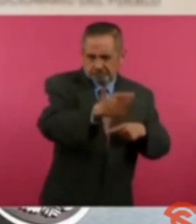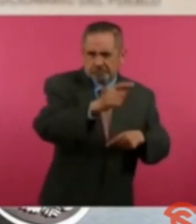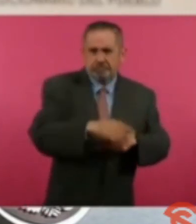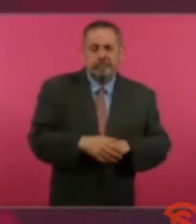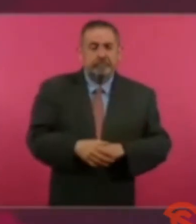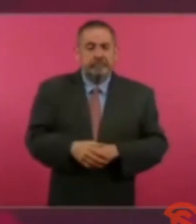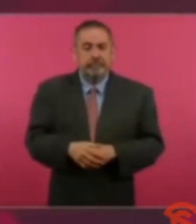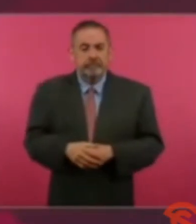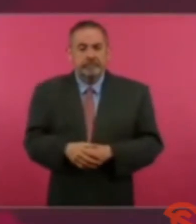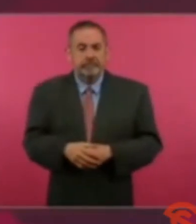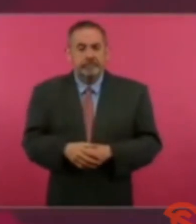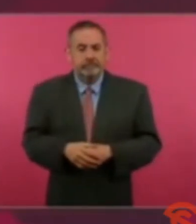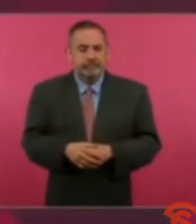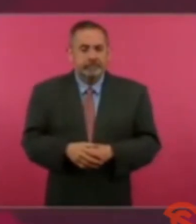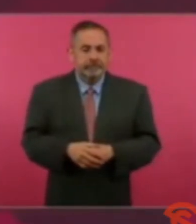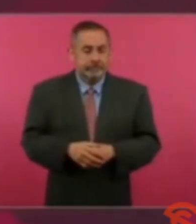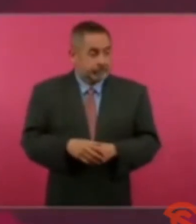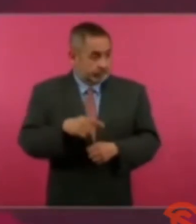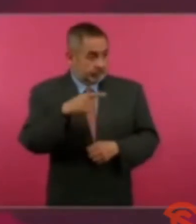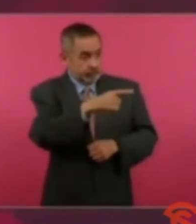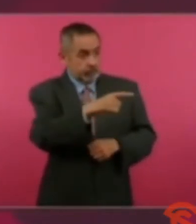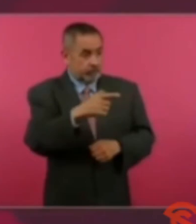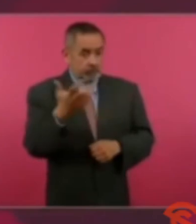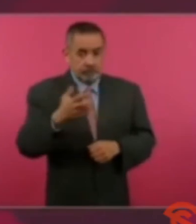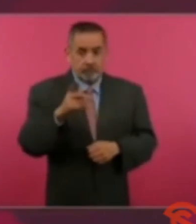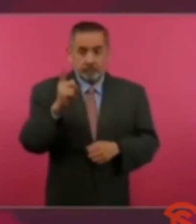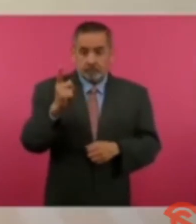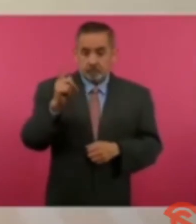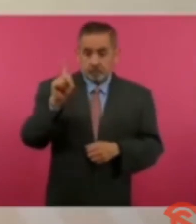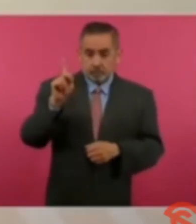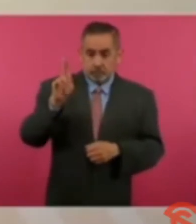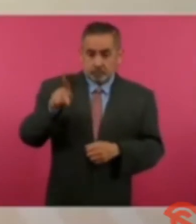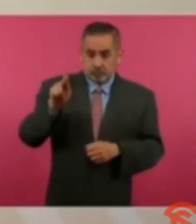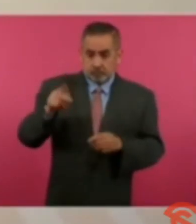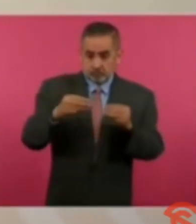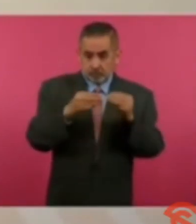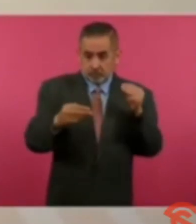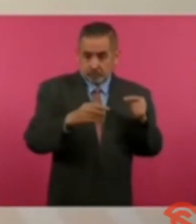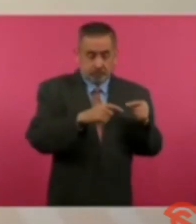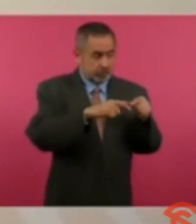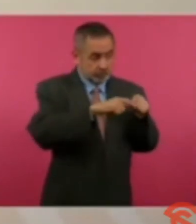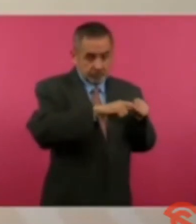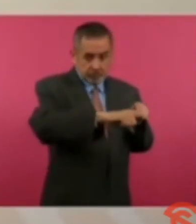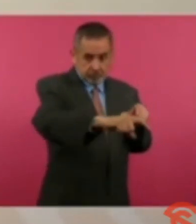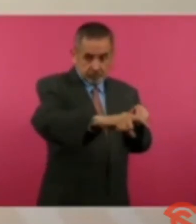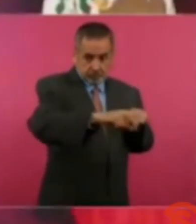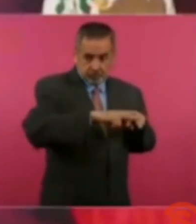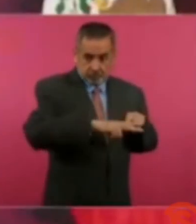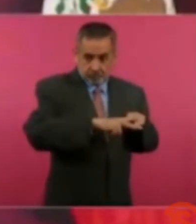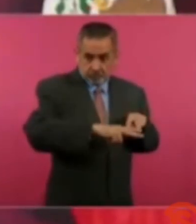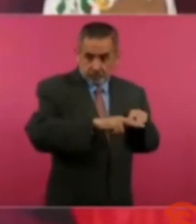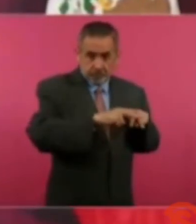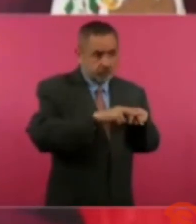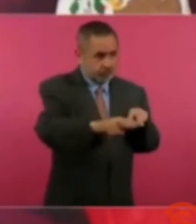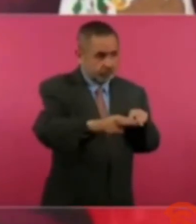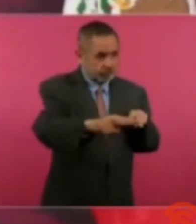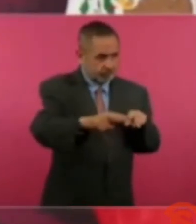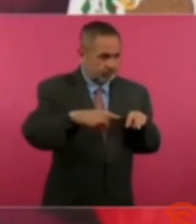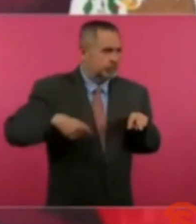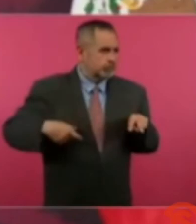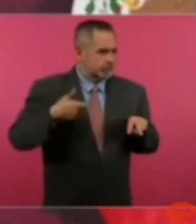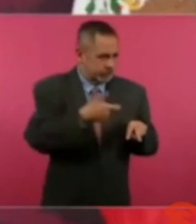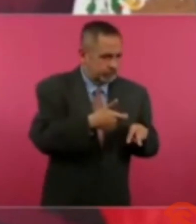Por cada kilómetro que construían, el gobierno les daba una